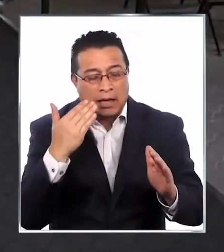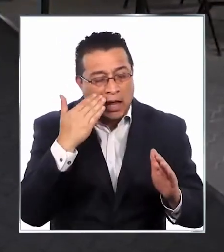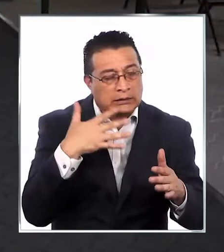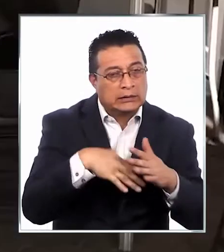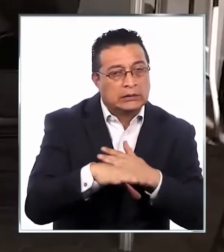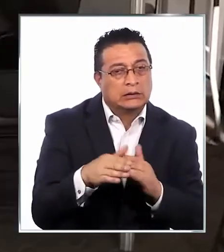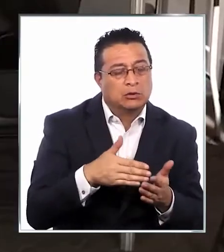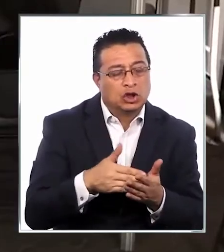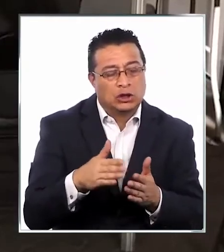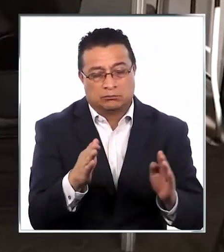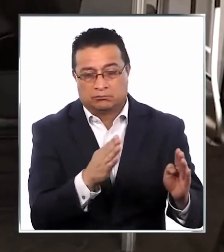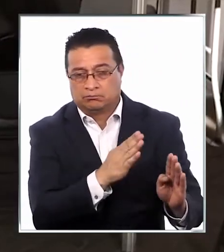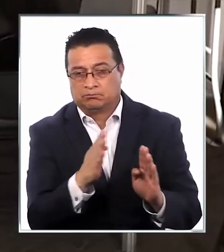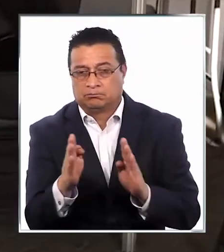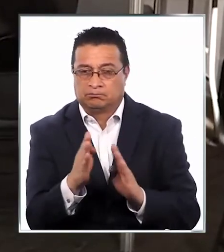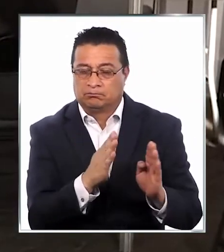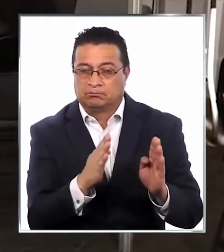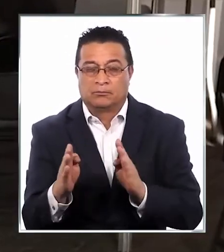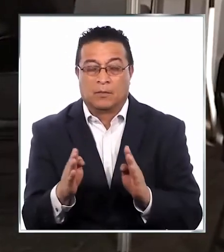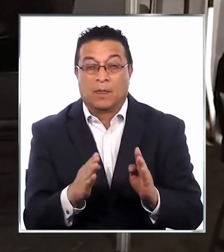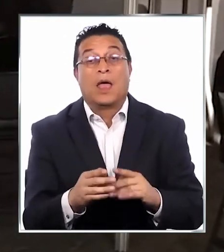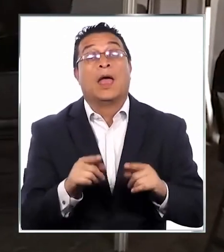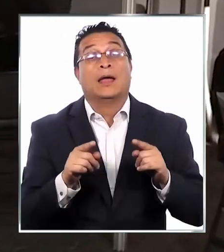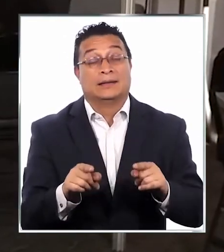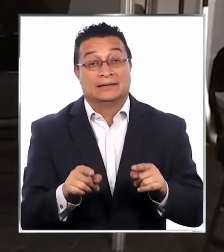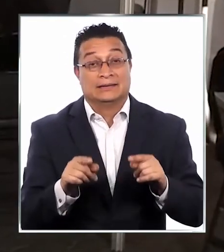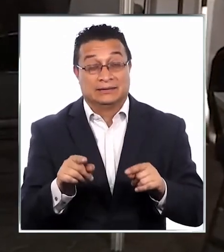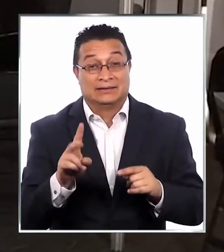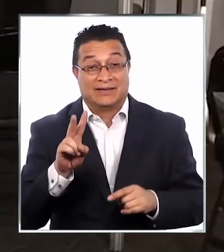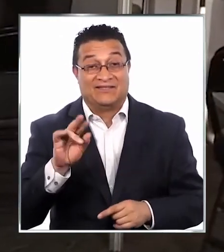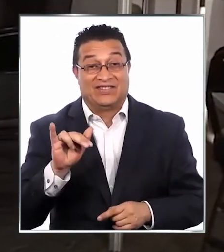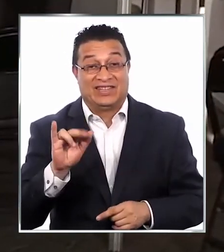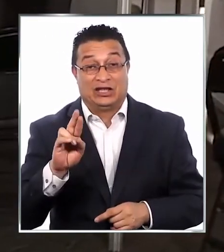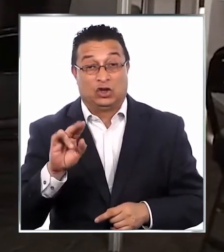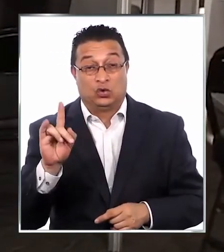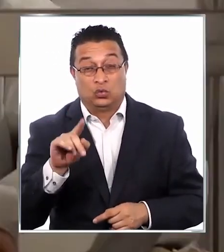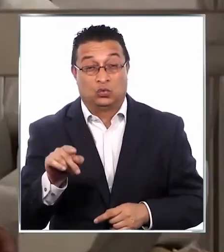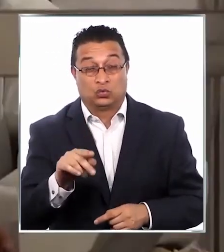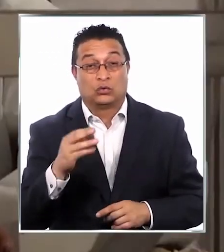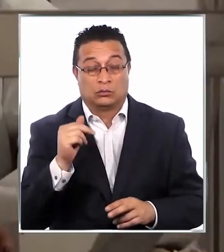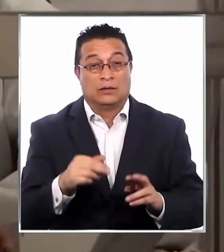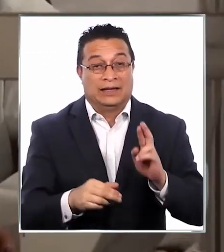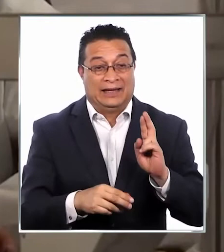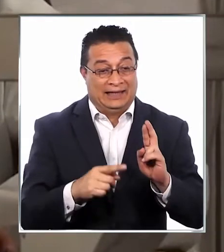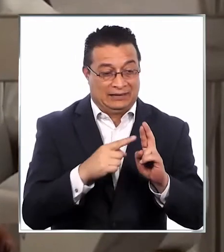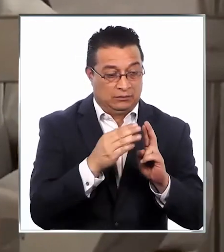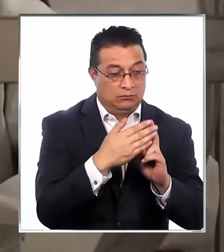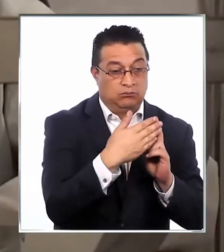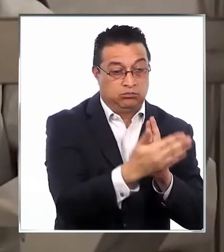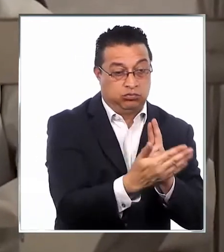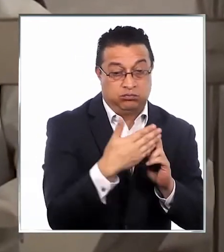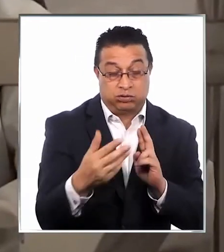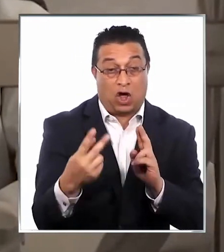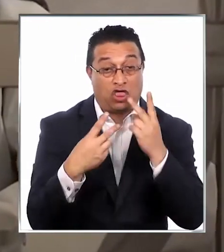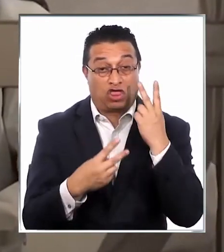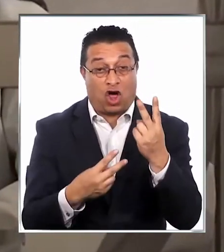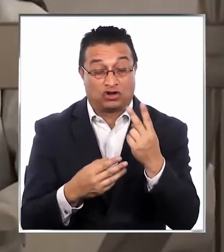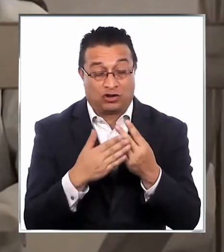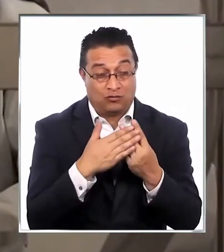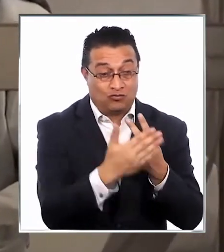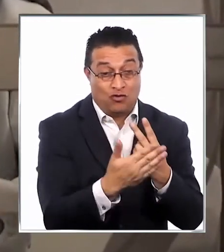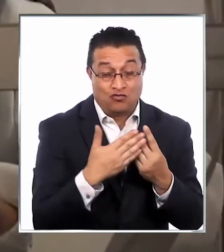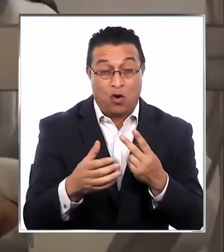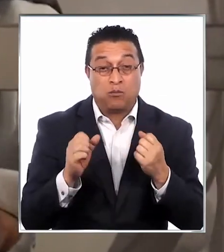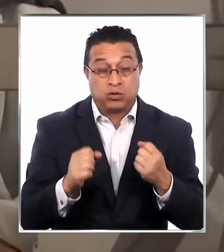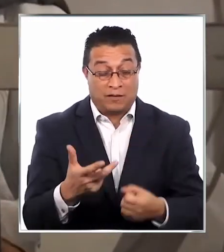de 15 millones, pero la verdad es que con este virus que tiene un RO de 2, es decir, altamente contagioso, con